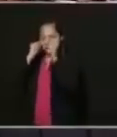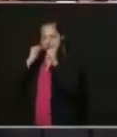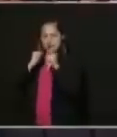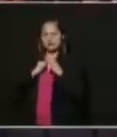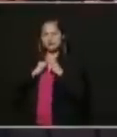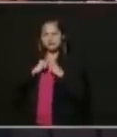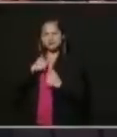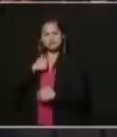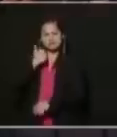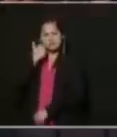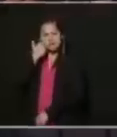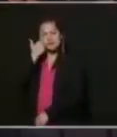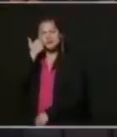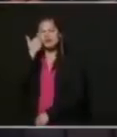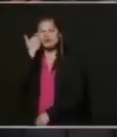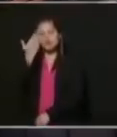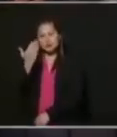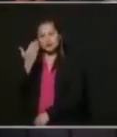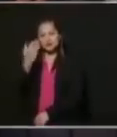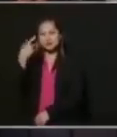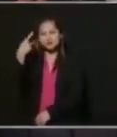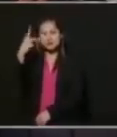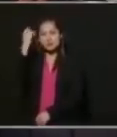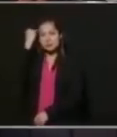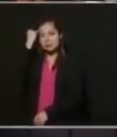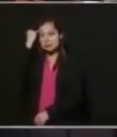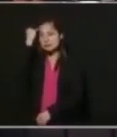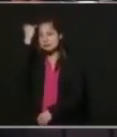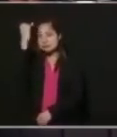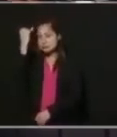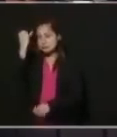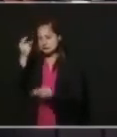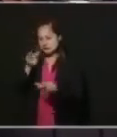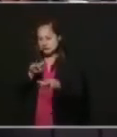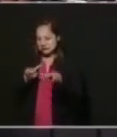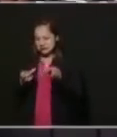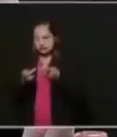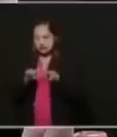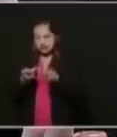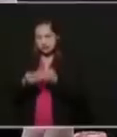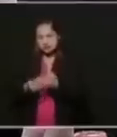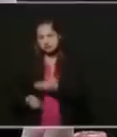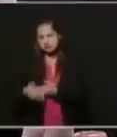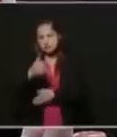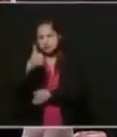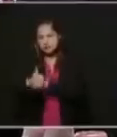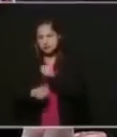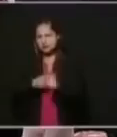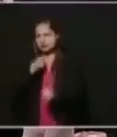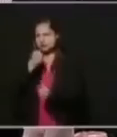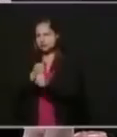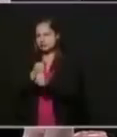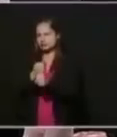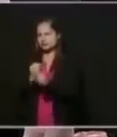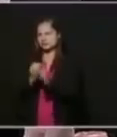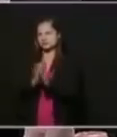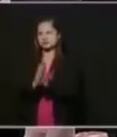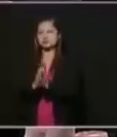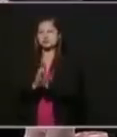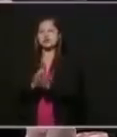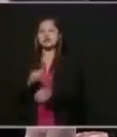cuenta en los planes que usted tenga durante estos 6 años.